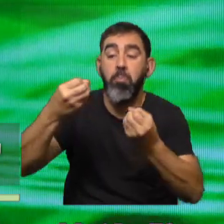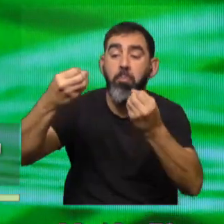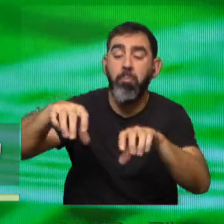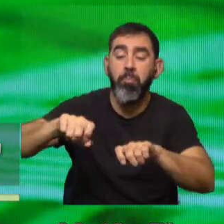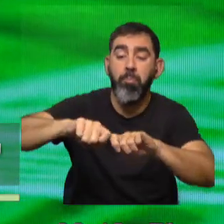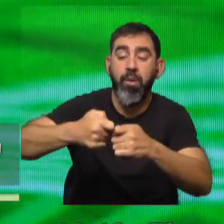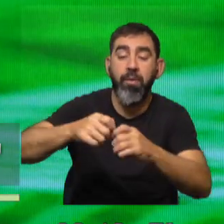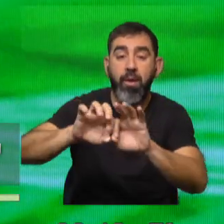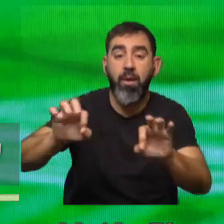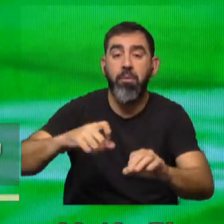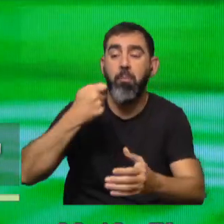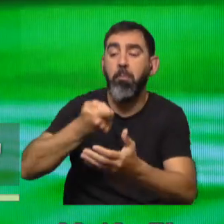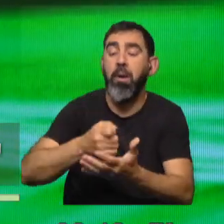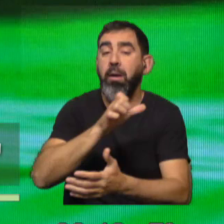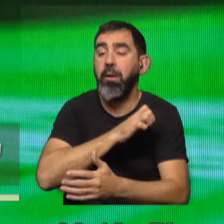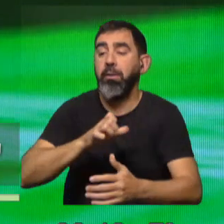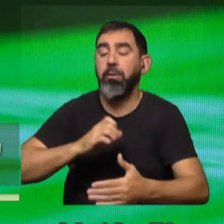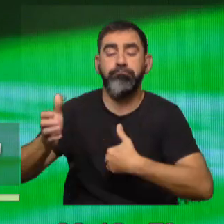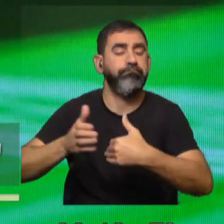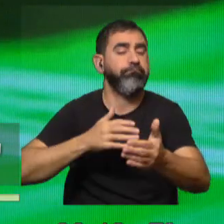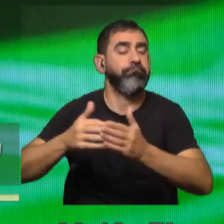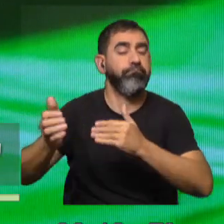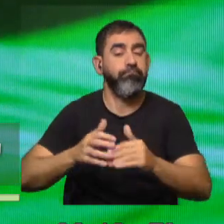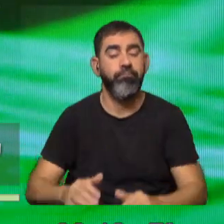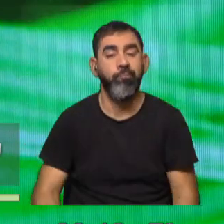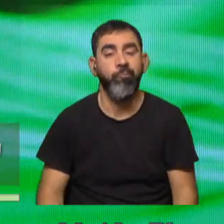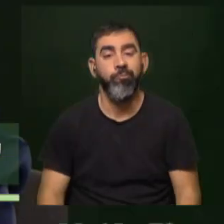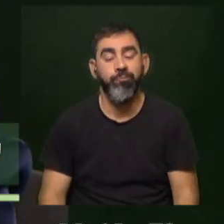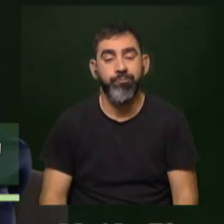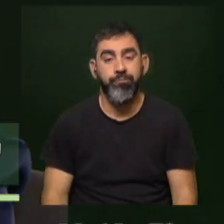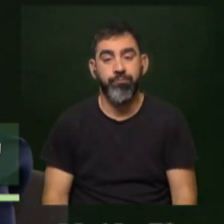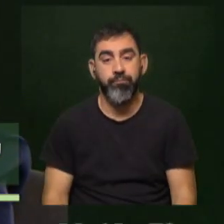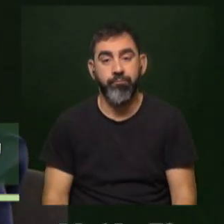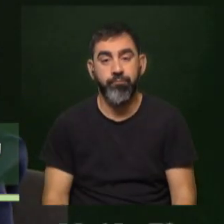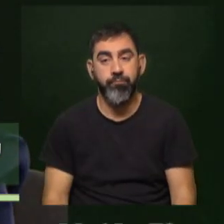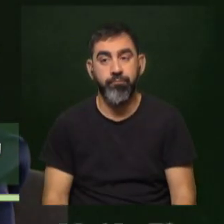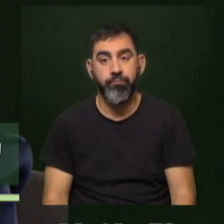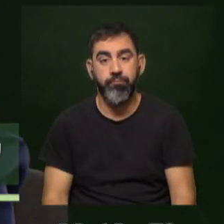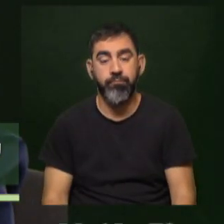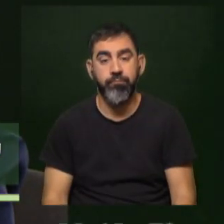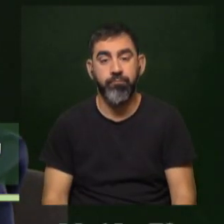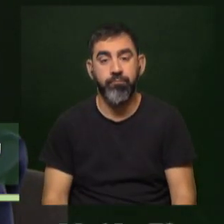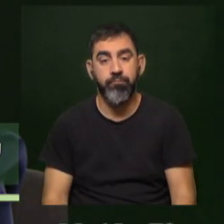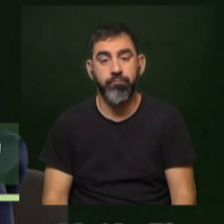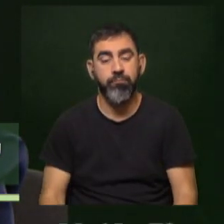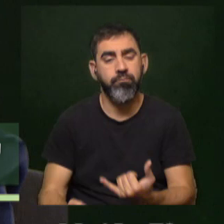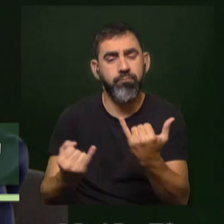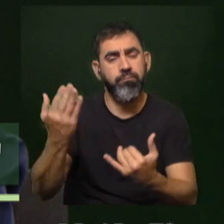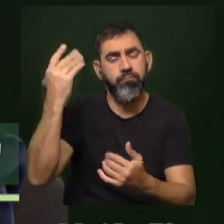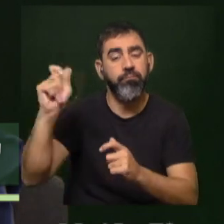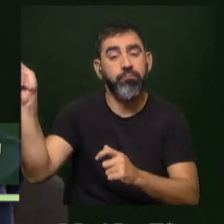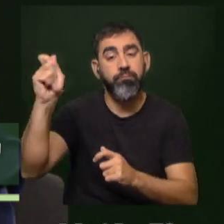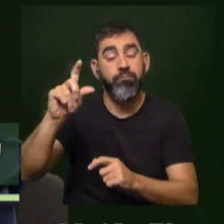y como las paga al Estado no importa y así sucesivamente bien hace tiempo en el medio de la de la